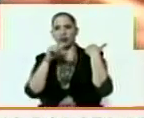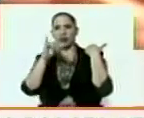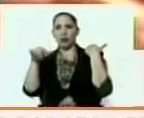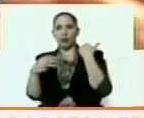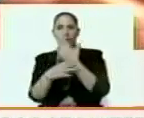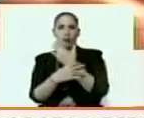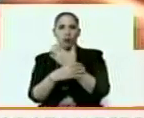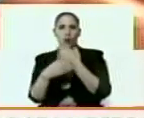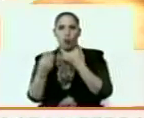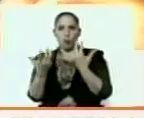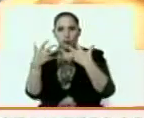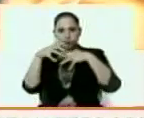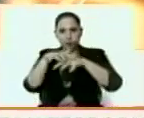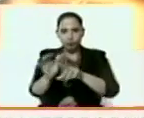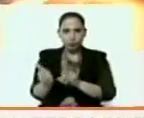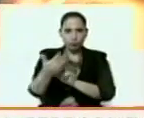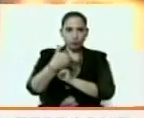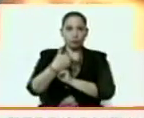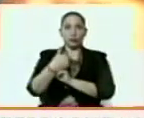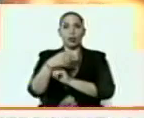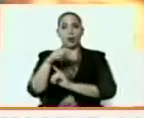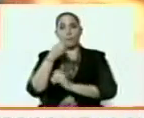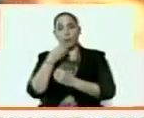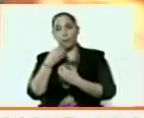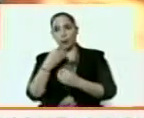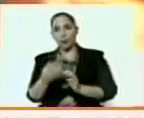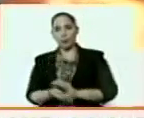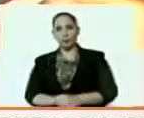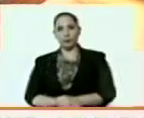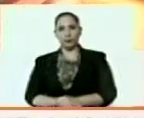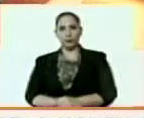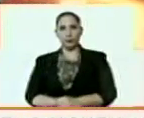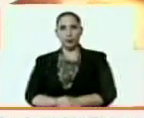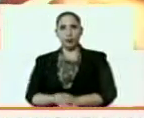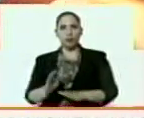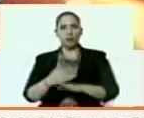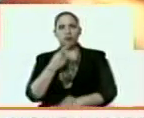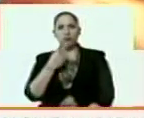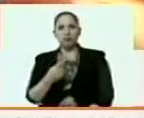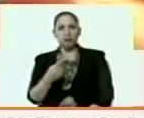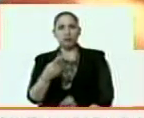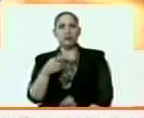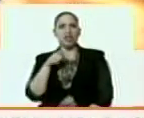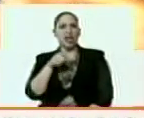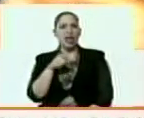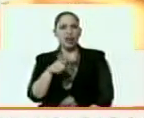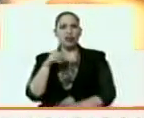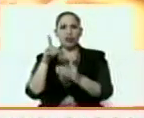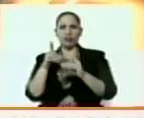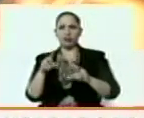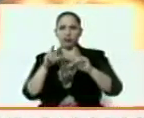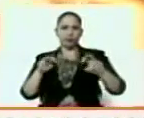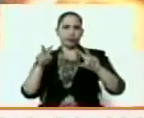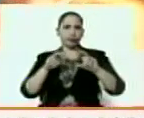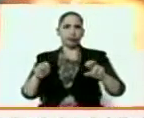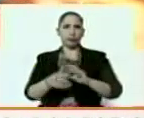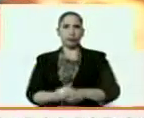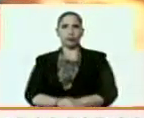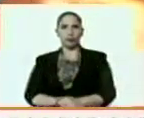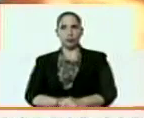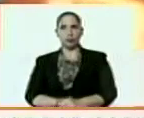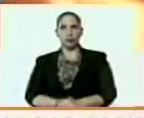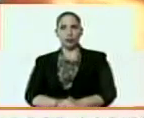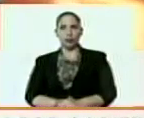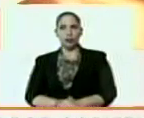conchupancia, cómo hay una complicidad. Así que, bueno, ¿y por qué dicen ellos que van a revisar la decisión si la habían tomado? Porque dicen que ¿será que se